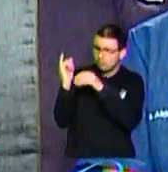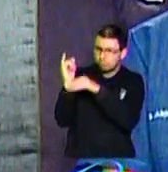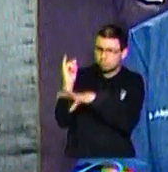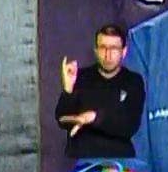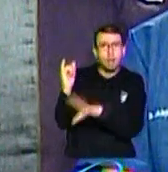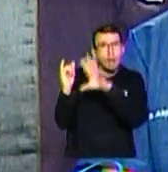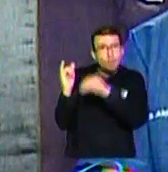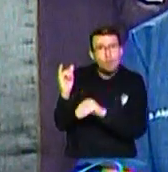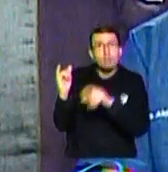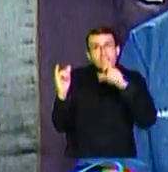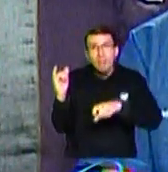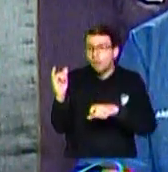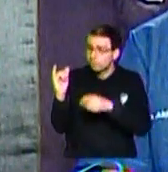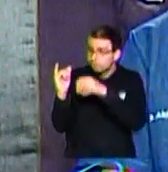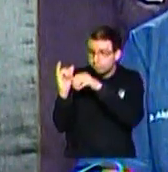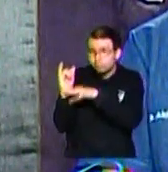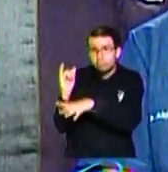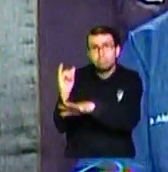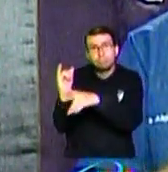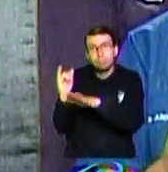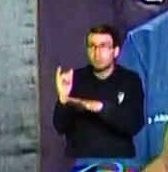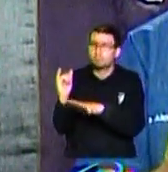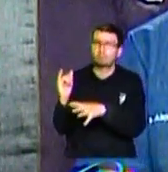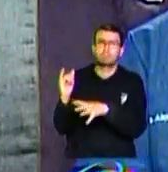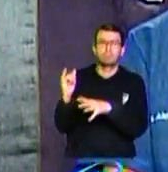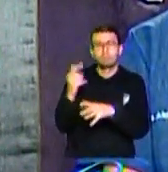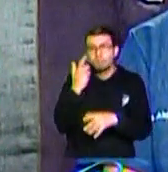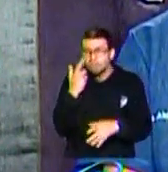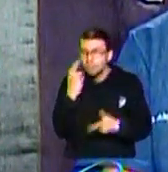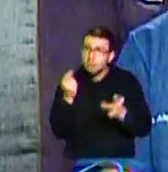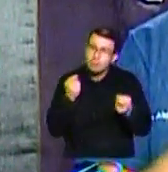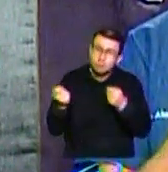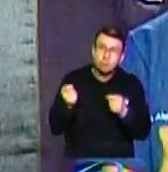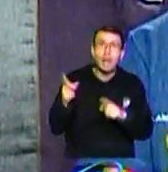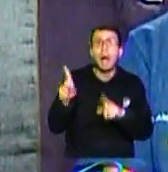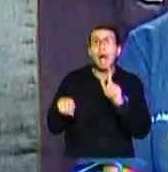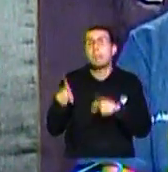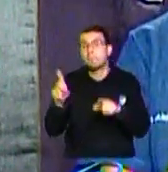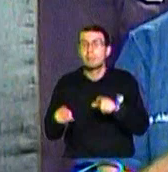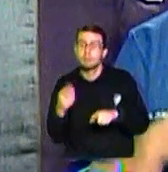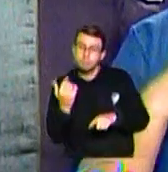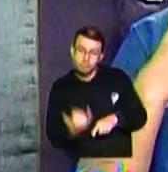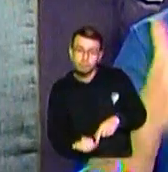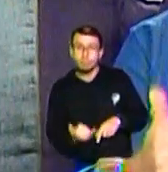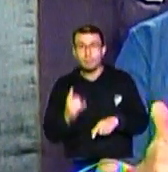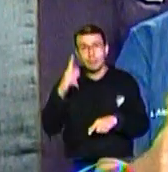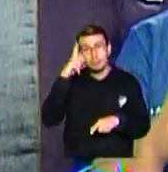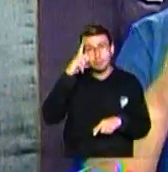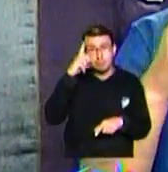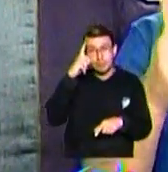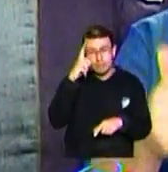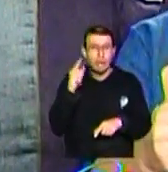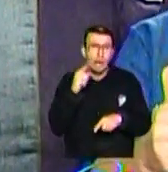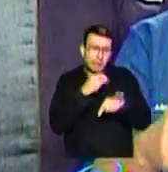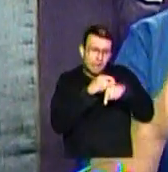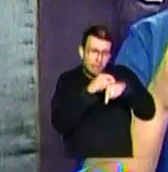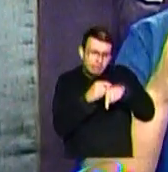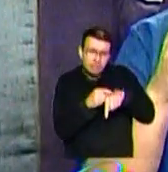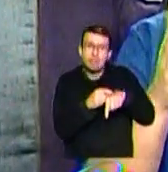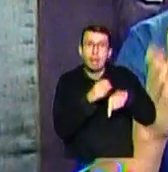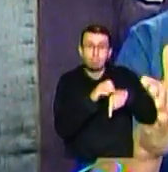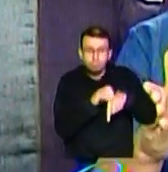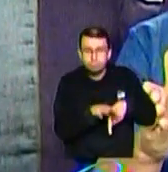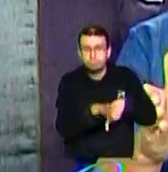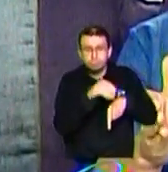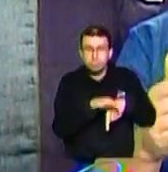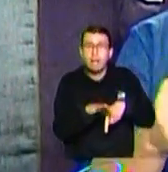más frecuente es que hagan procesos de atrofia vaginal que generan pequeños sangrados y se asocian a estos flujos, pero es que